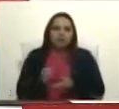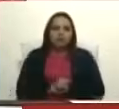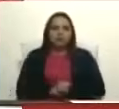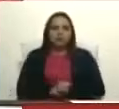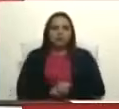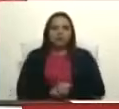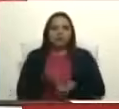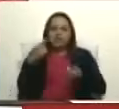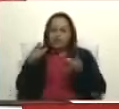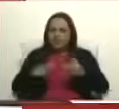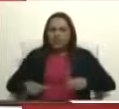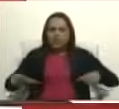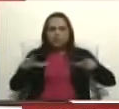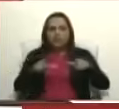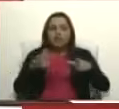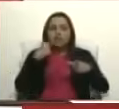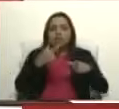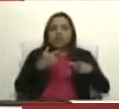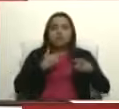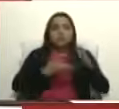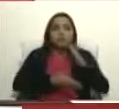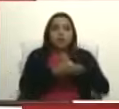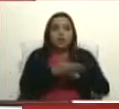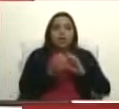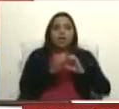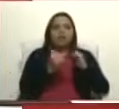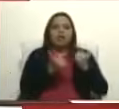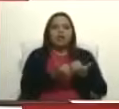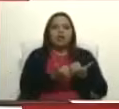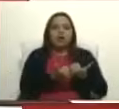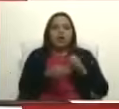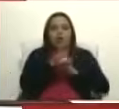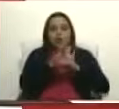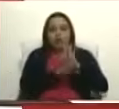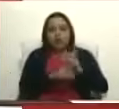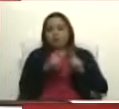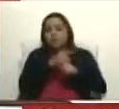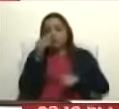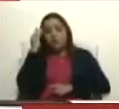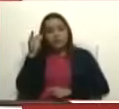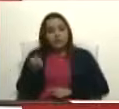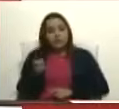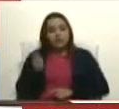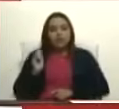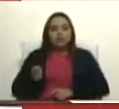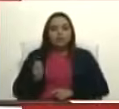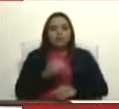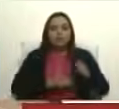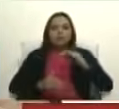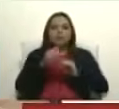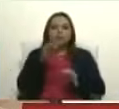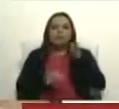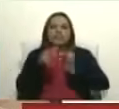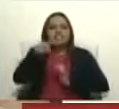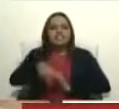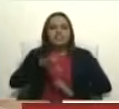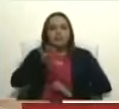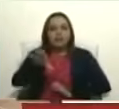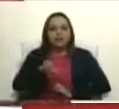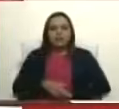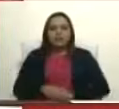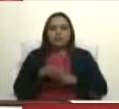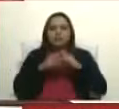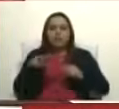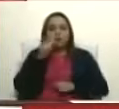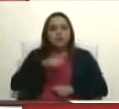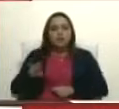sala, hasta, bueno, que dice, voy a la sala constitucional. Pero ¿sabe qué? Es el TCJ de esta patria, el de todos los